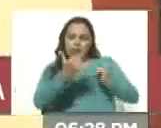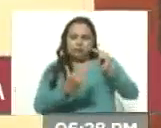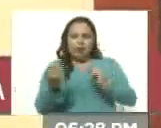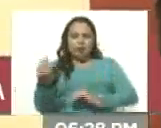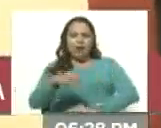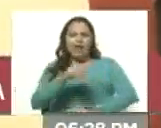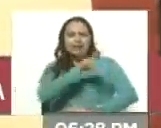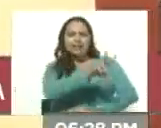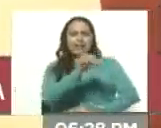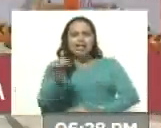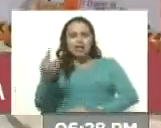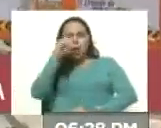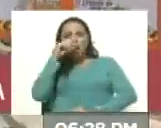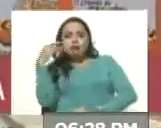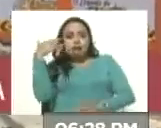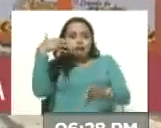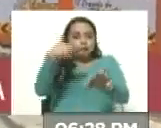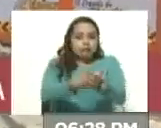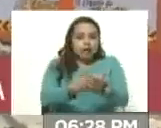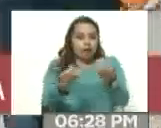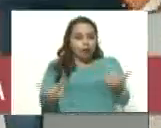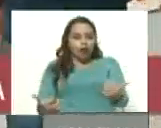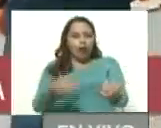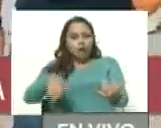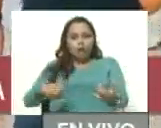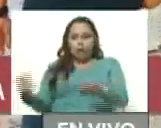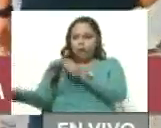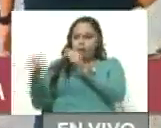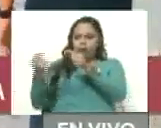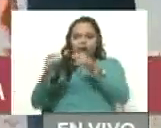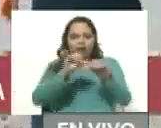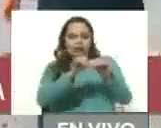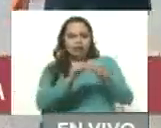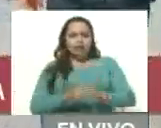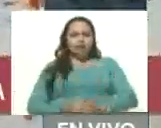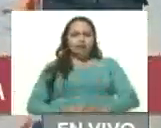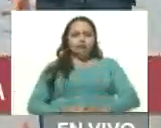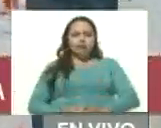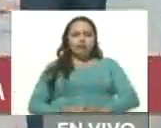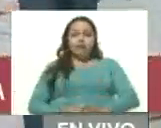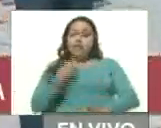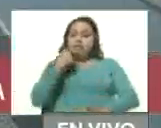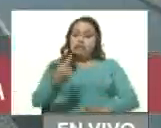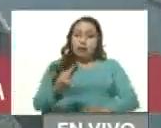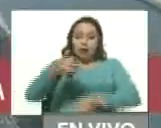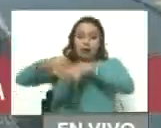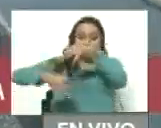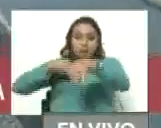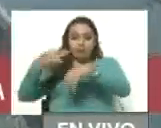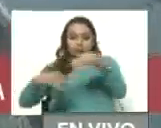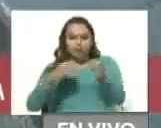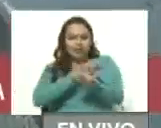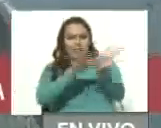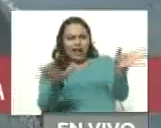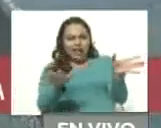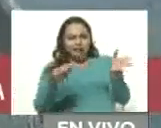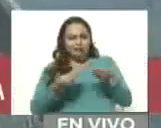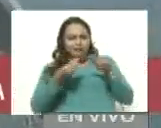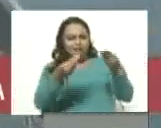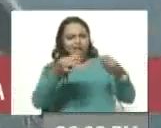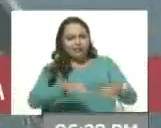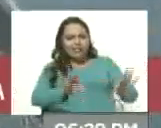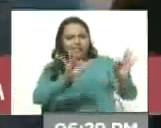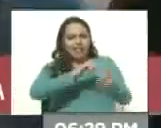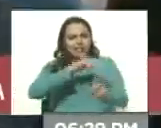300 años de antigüedad y pudo hablar con los ingenieros quienes le ofrecieron una declaración exclusiva para 360 de